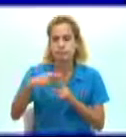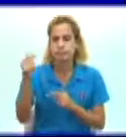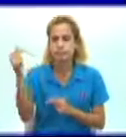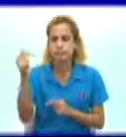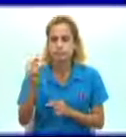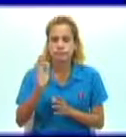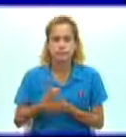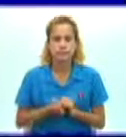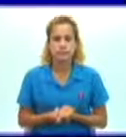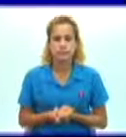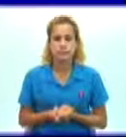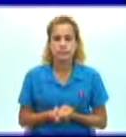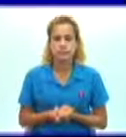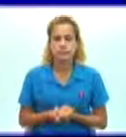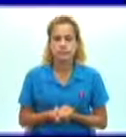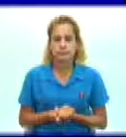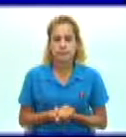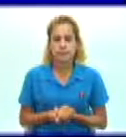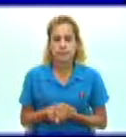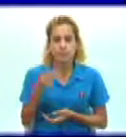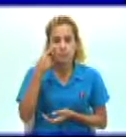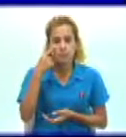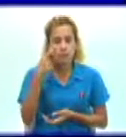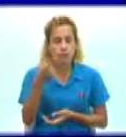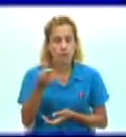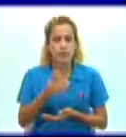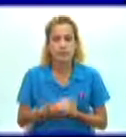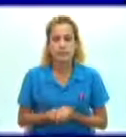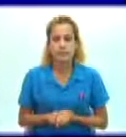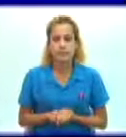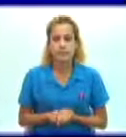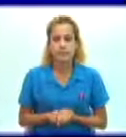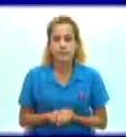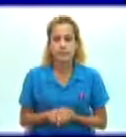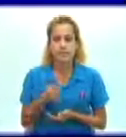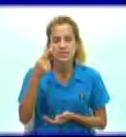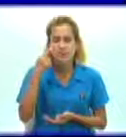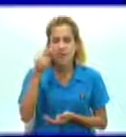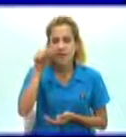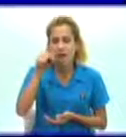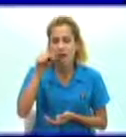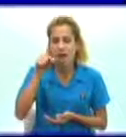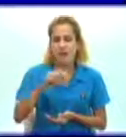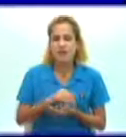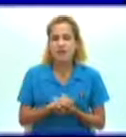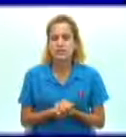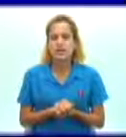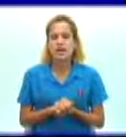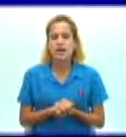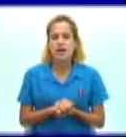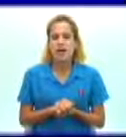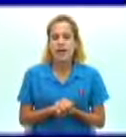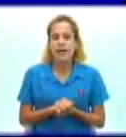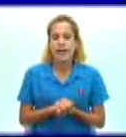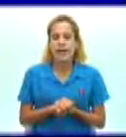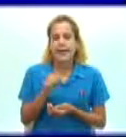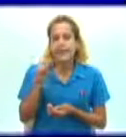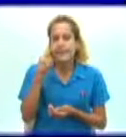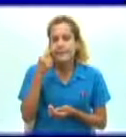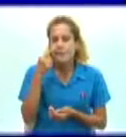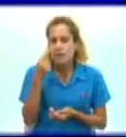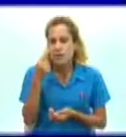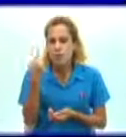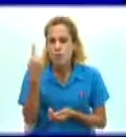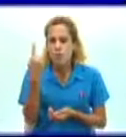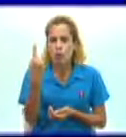sustracción también según el orden en que aparezca. Si observan este ejercicio combinado, la naturaleza del ejercicio, estamos en presencia de